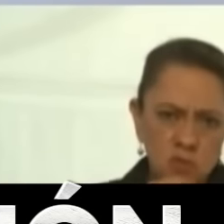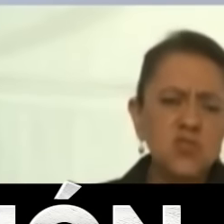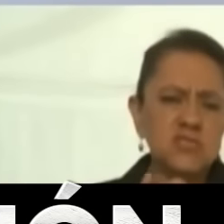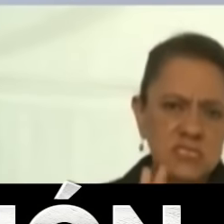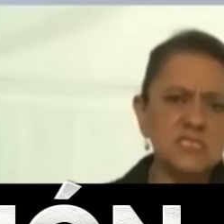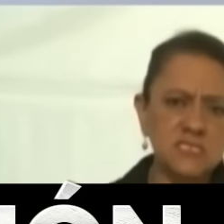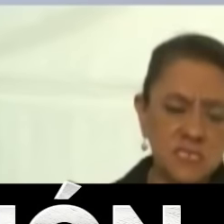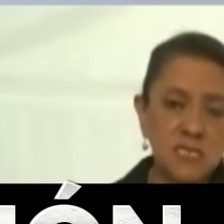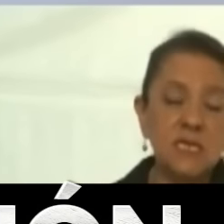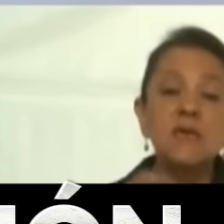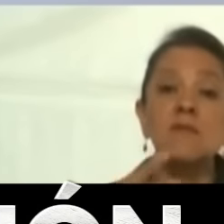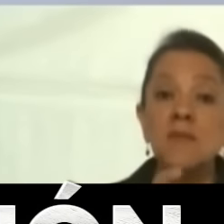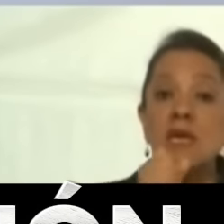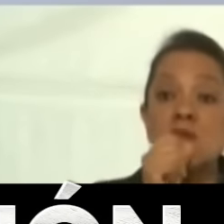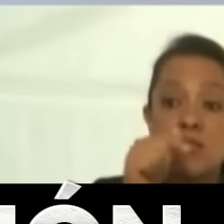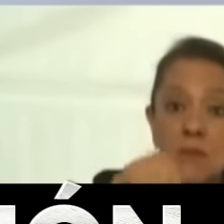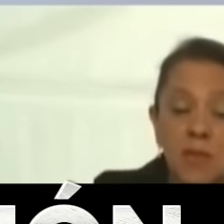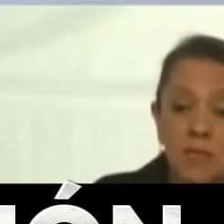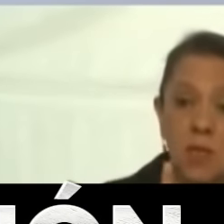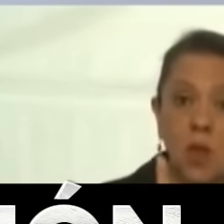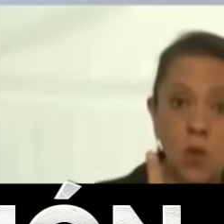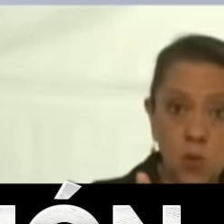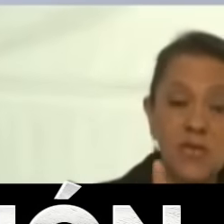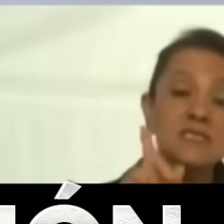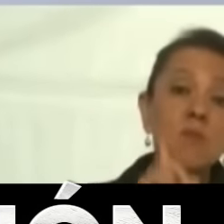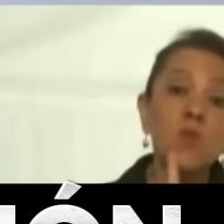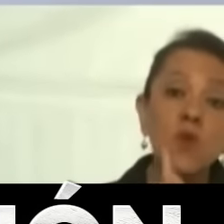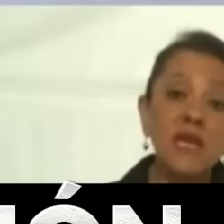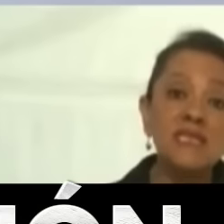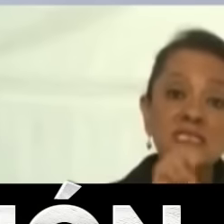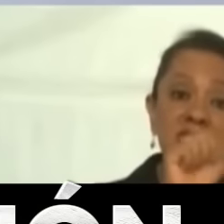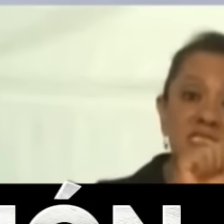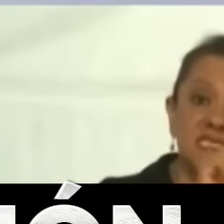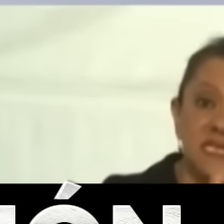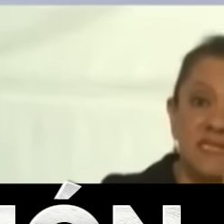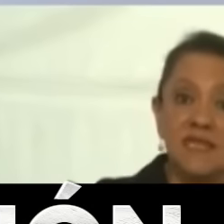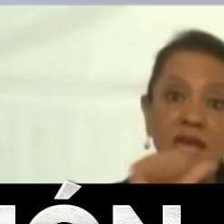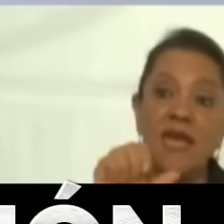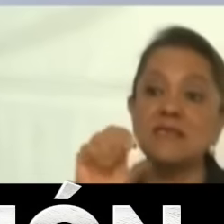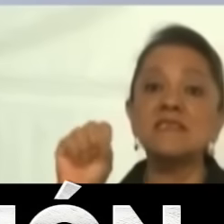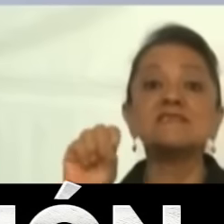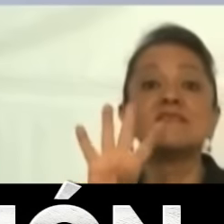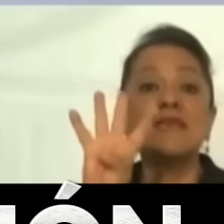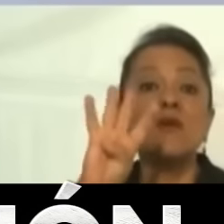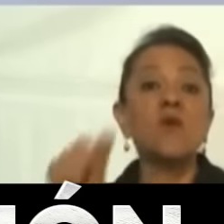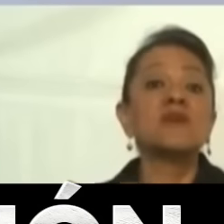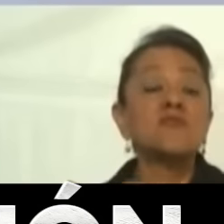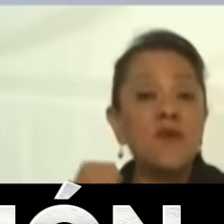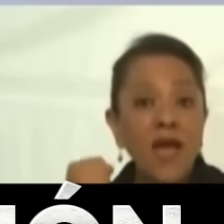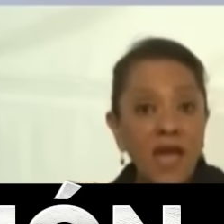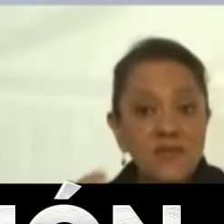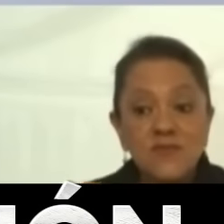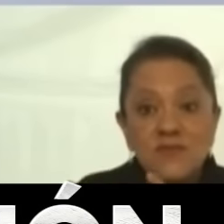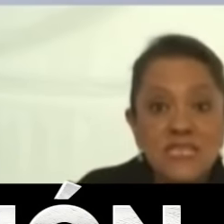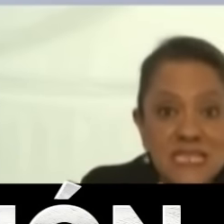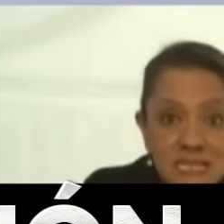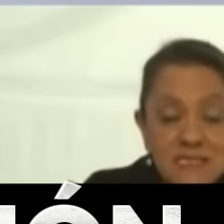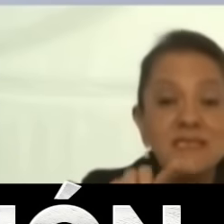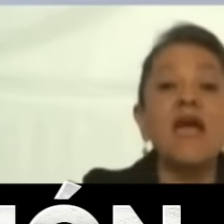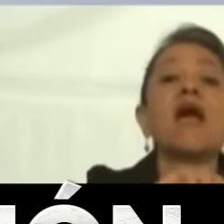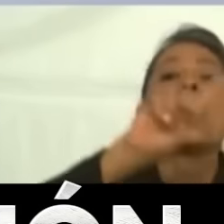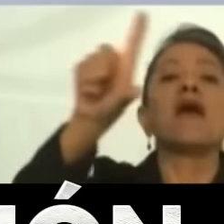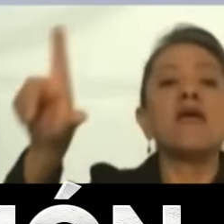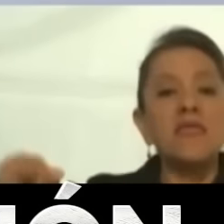beneficiar a las mujeres entre los 60 y los 64 años. Posterior, van a acceder a la